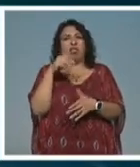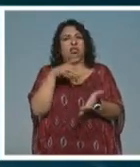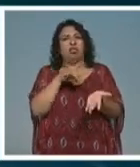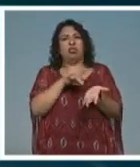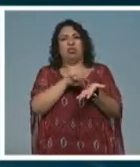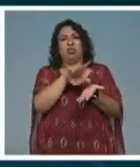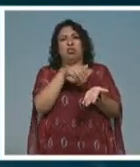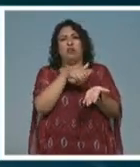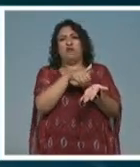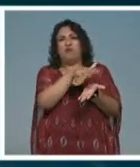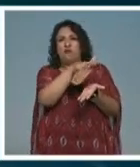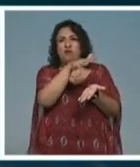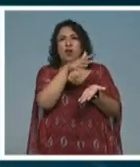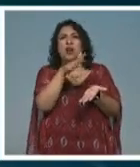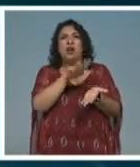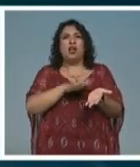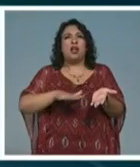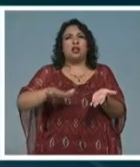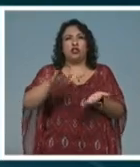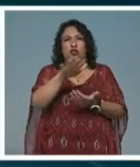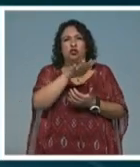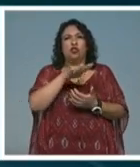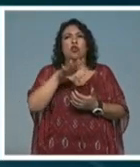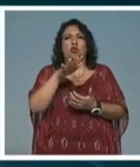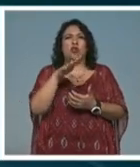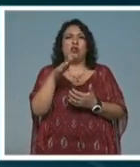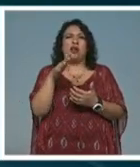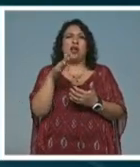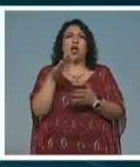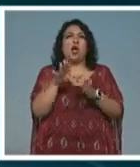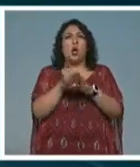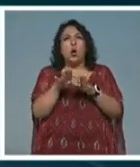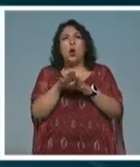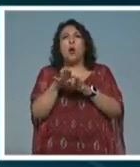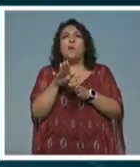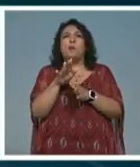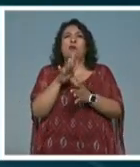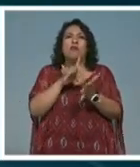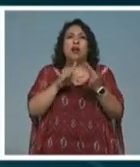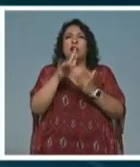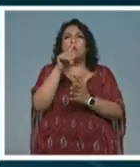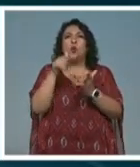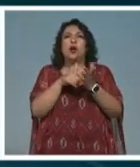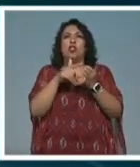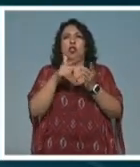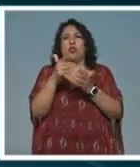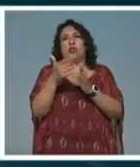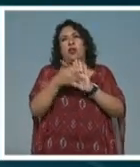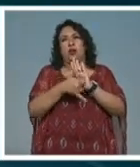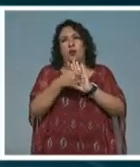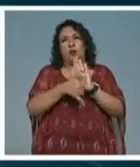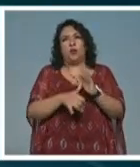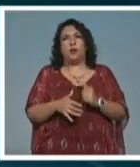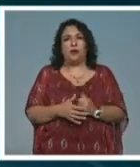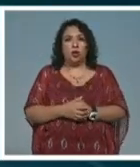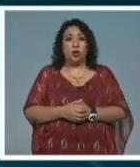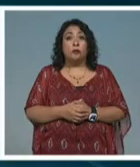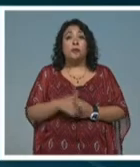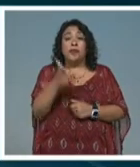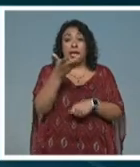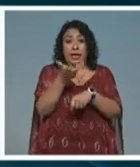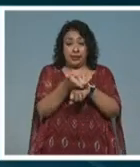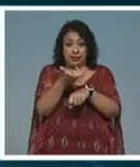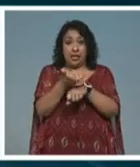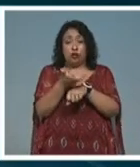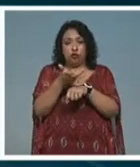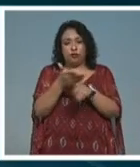básicamente de esta zona, ¿no? De antros en New York. En los Estados